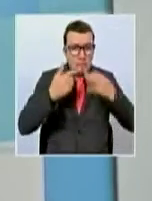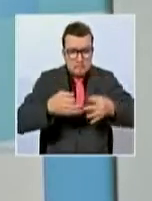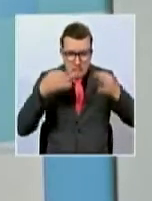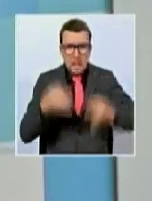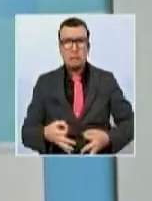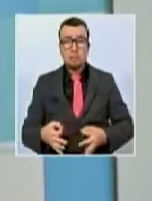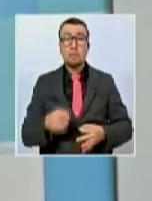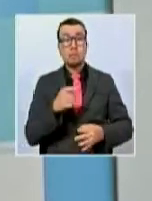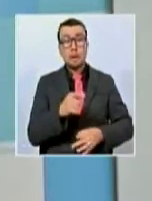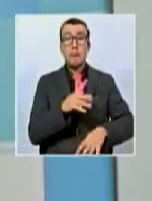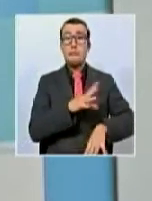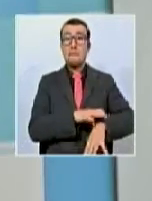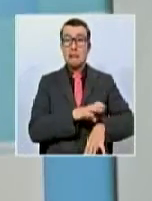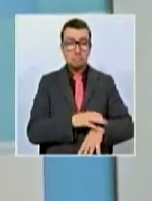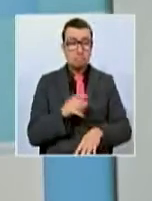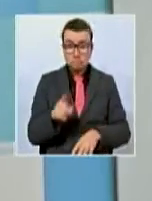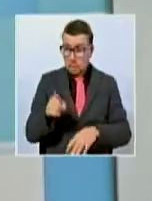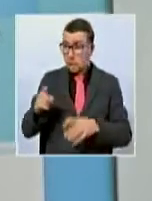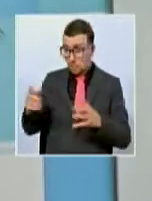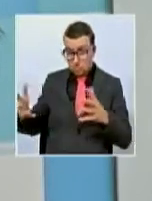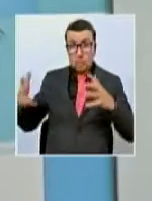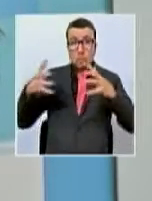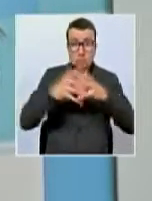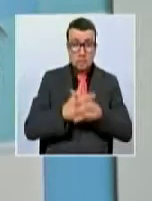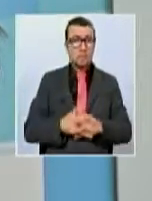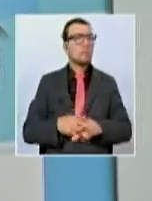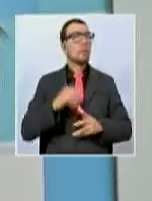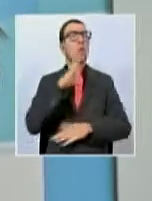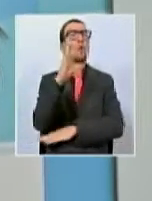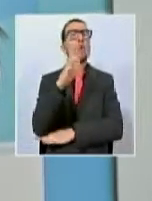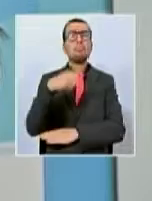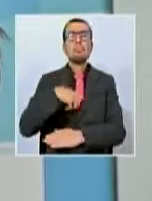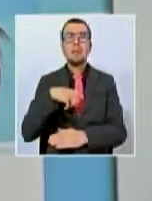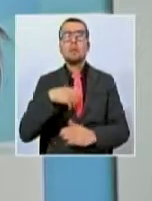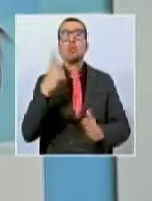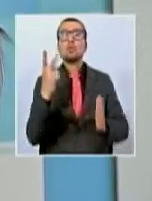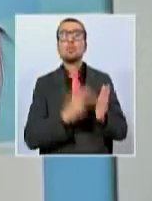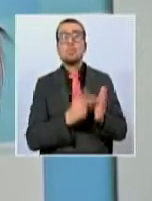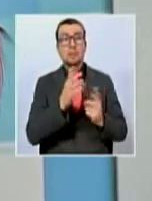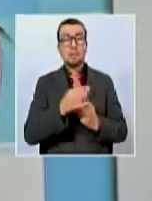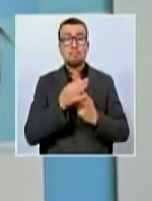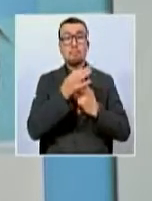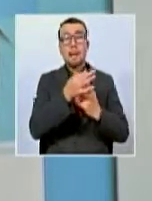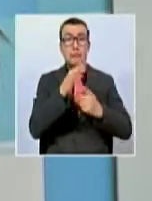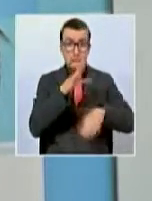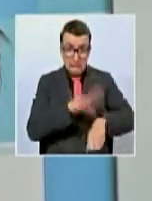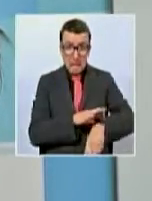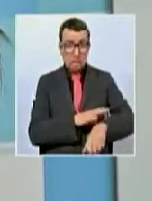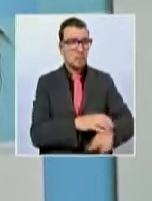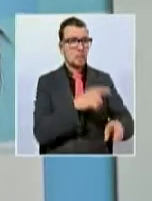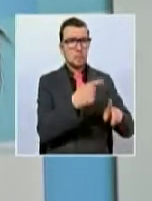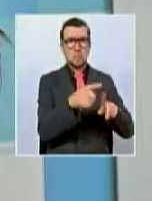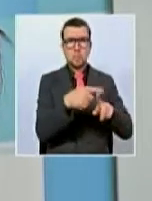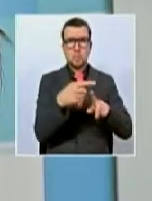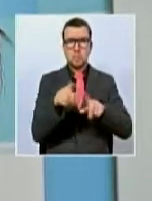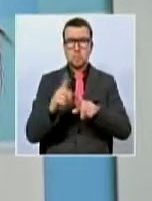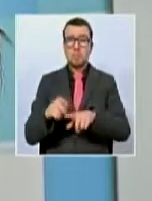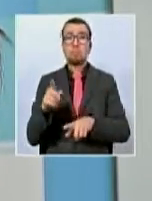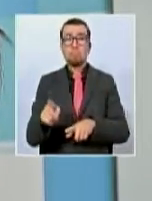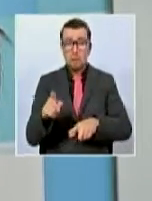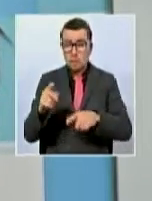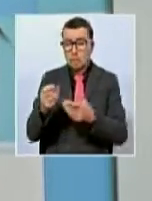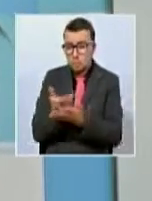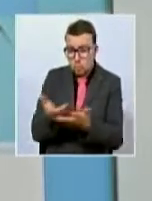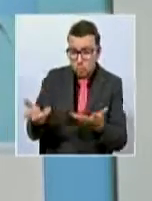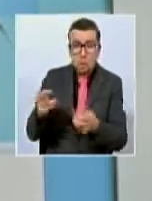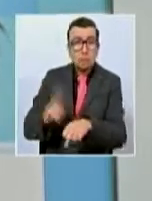medicina alternativa esté dentro del POS. Colombia tiene más de 2.000 especialistas médicos en las diferentes áreas de la medicina alternativa y